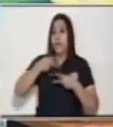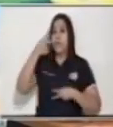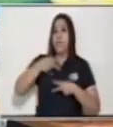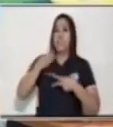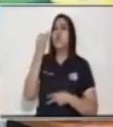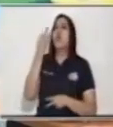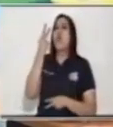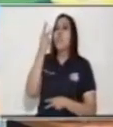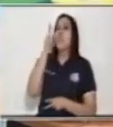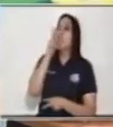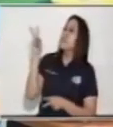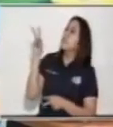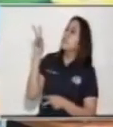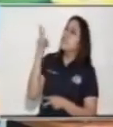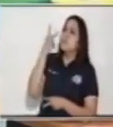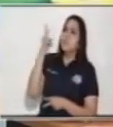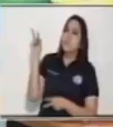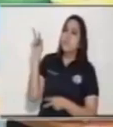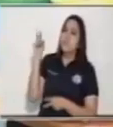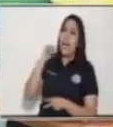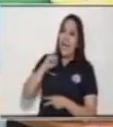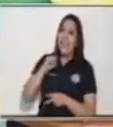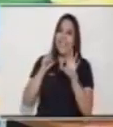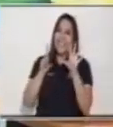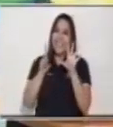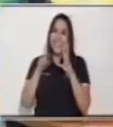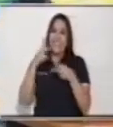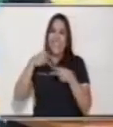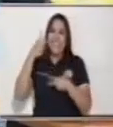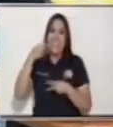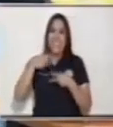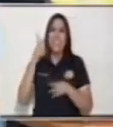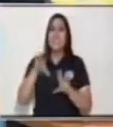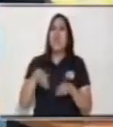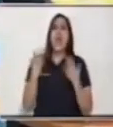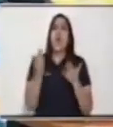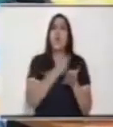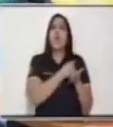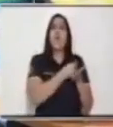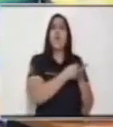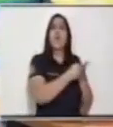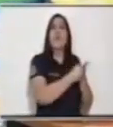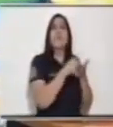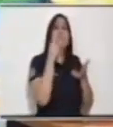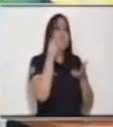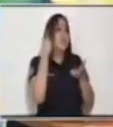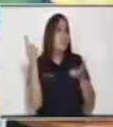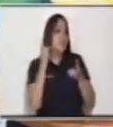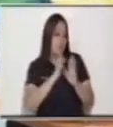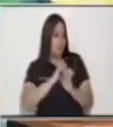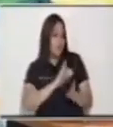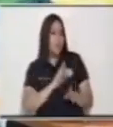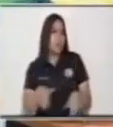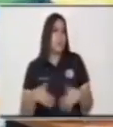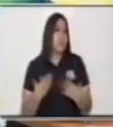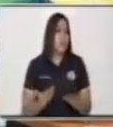tú? 6 también. ¿Cómo podemos escribir una operación matemática con esta respuesta?